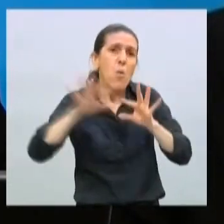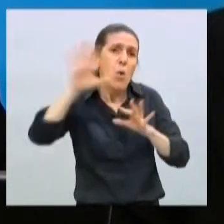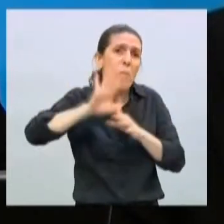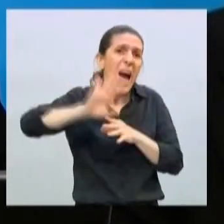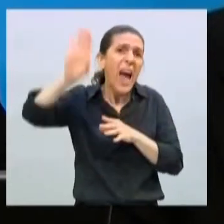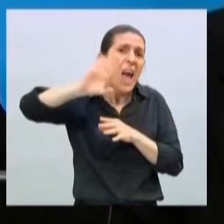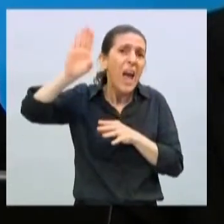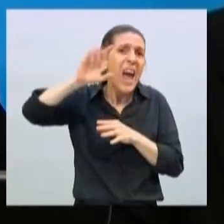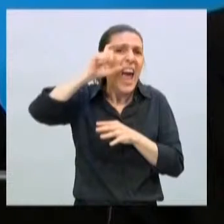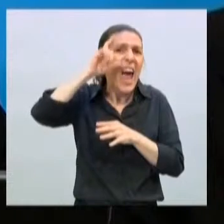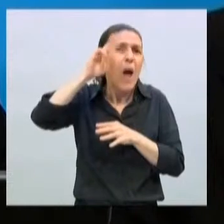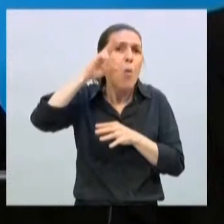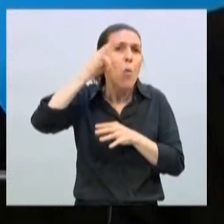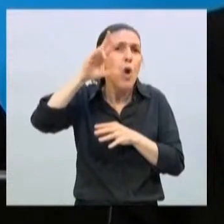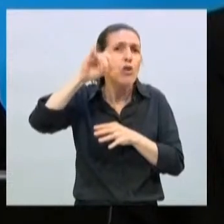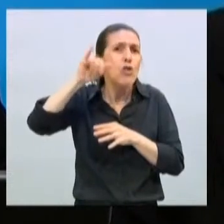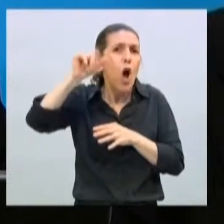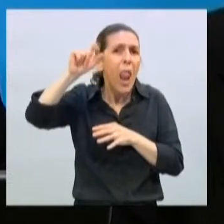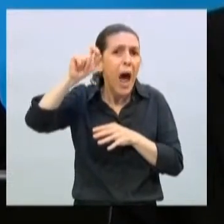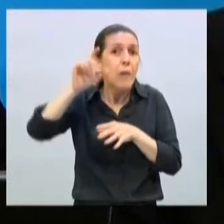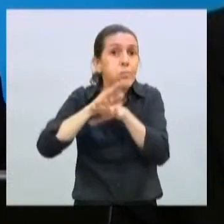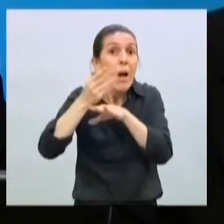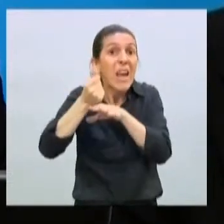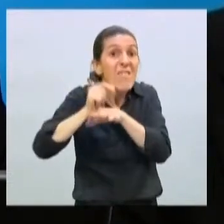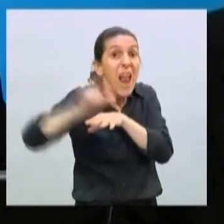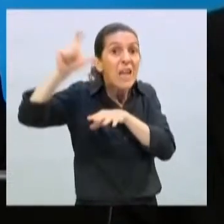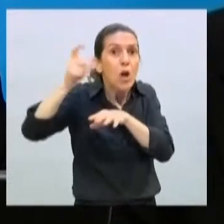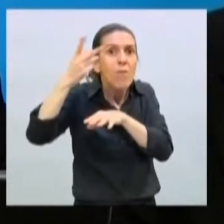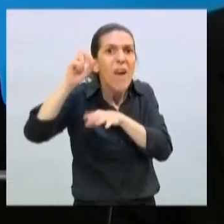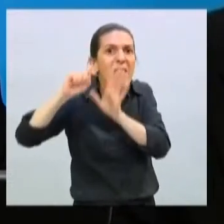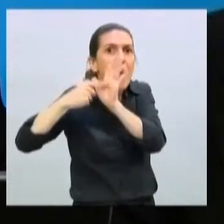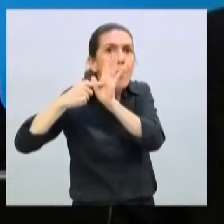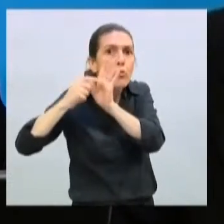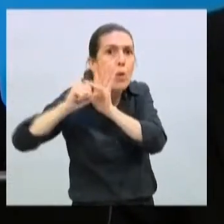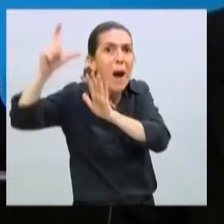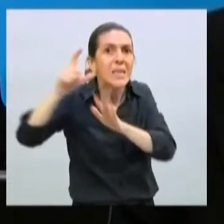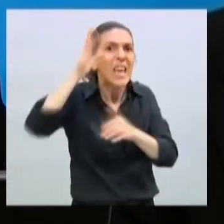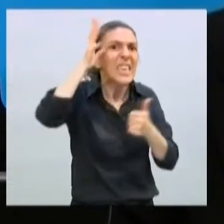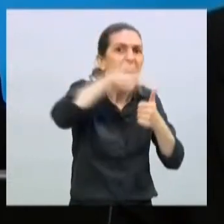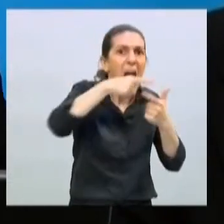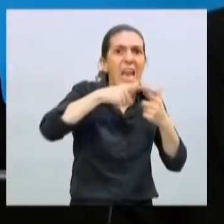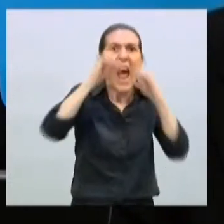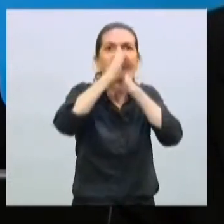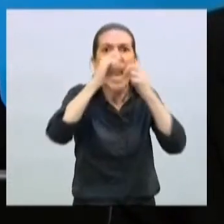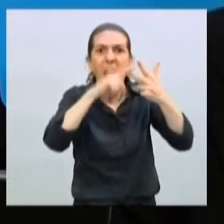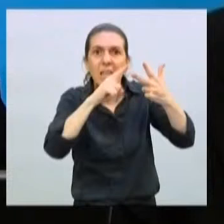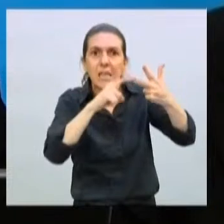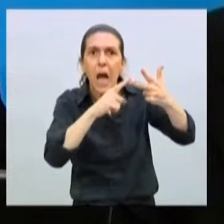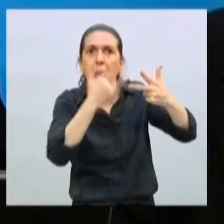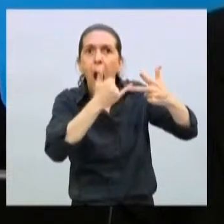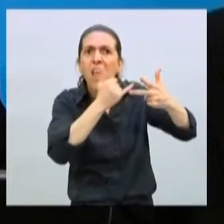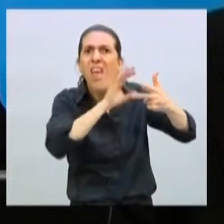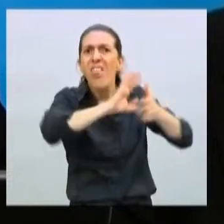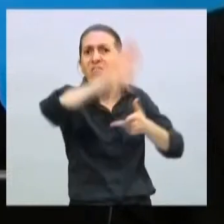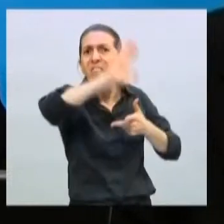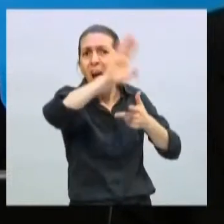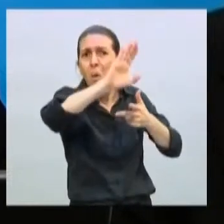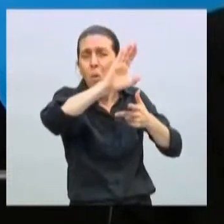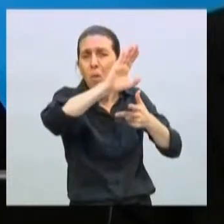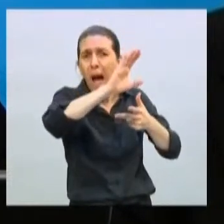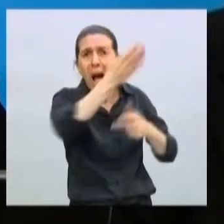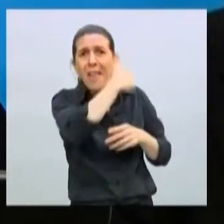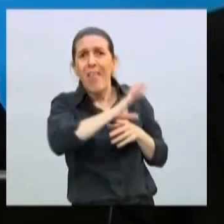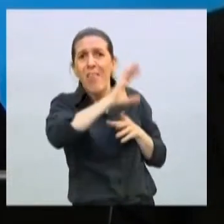eurozona creció más de 20 puntos. Y países como Italia o Grecia tienen una deuda que ha superado más